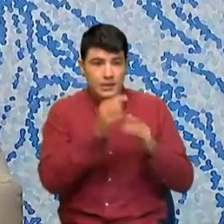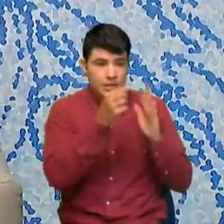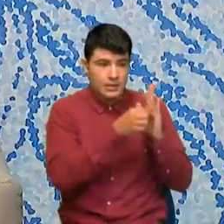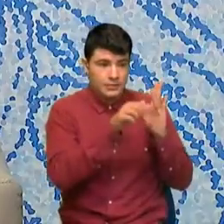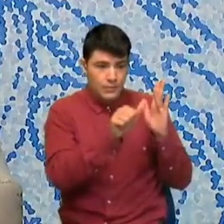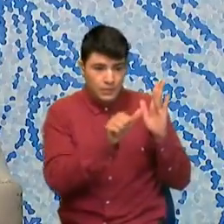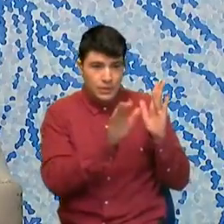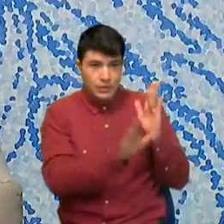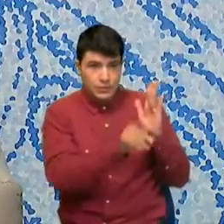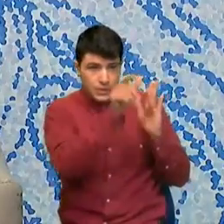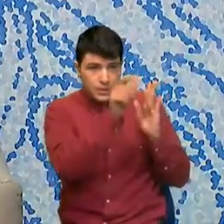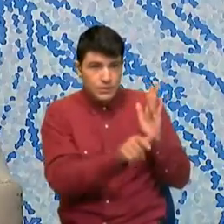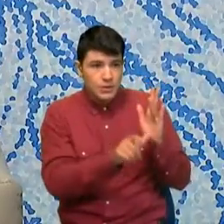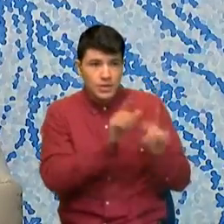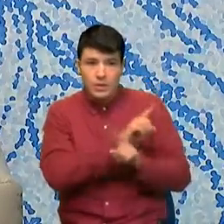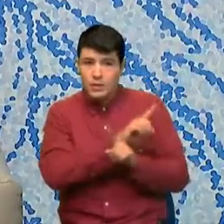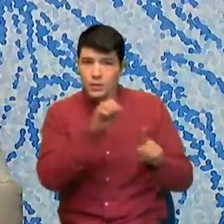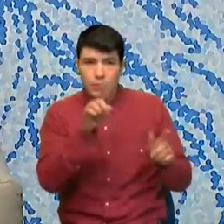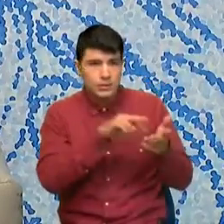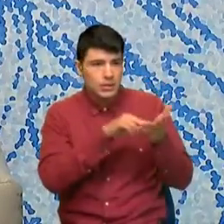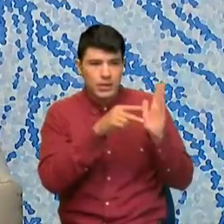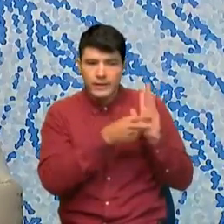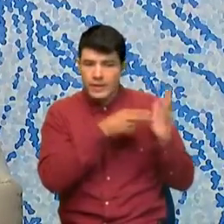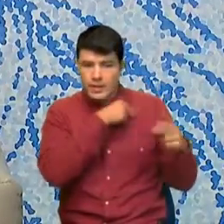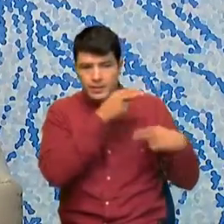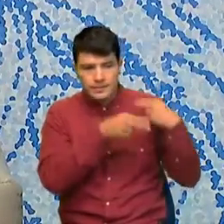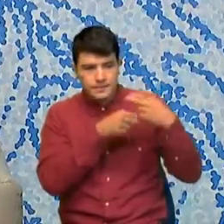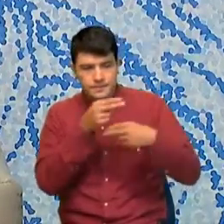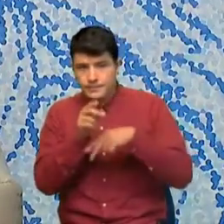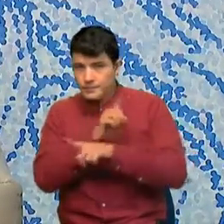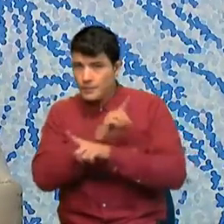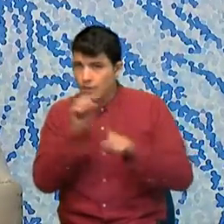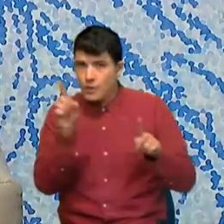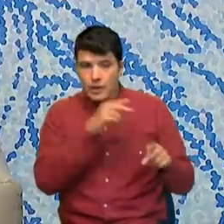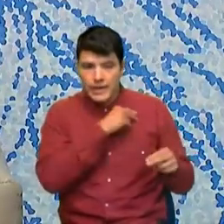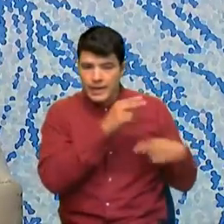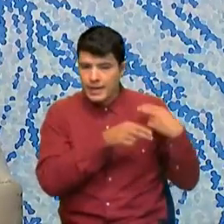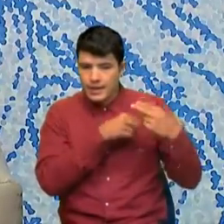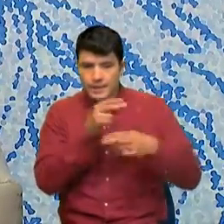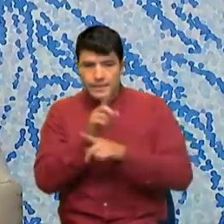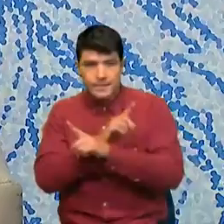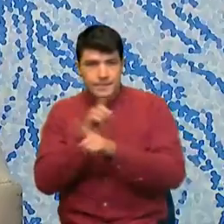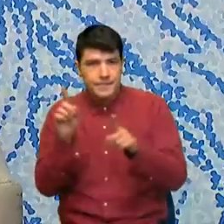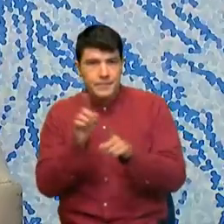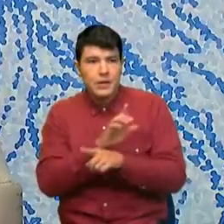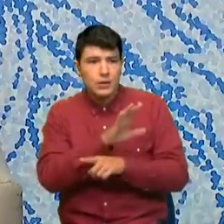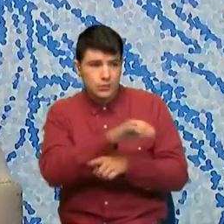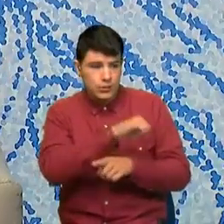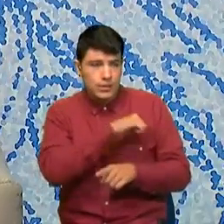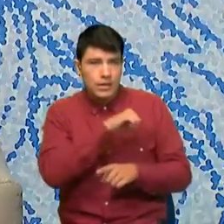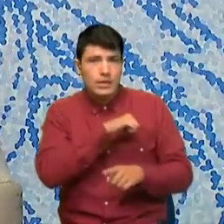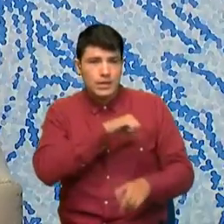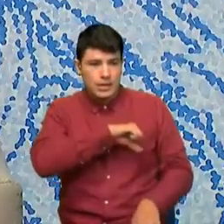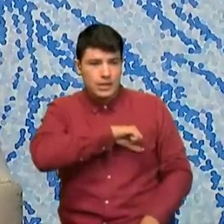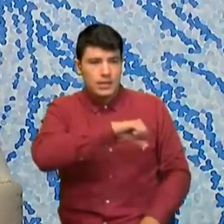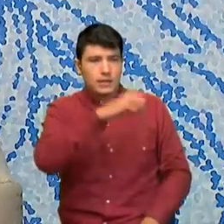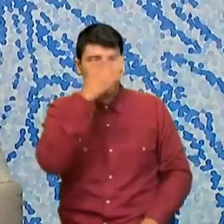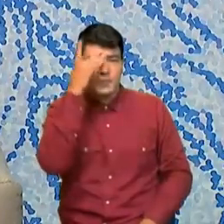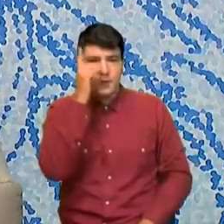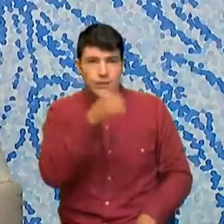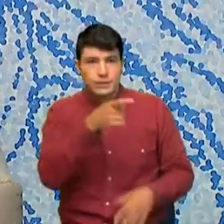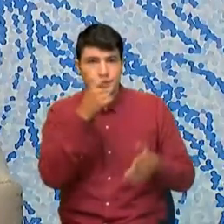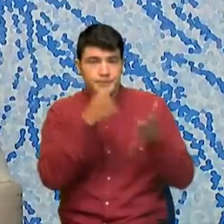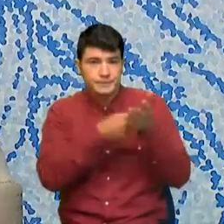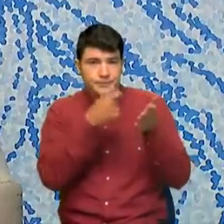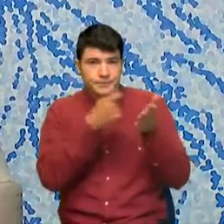la esposa, no es heredera. Ella no hereda como tal. Ella tiene derecho por sociedad